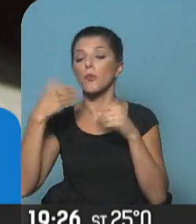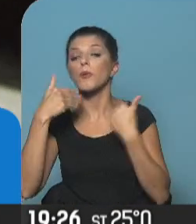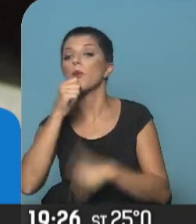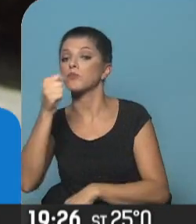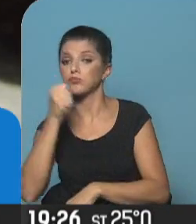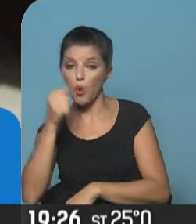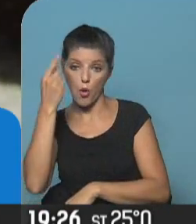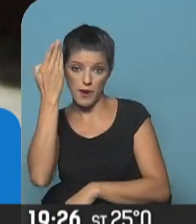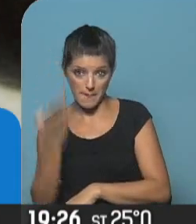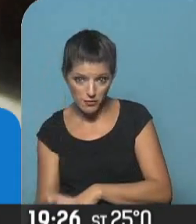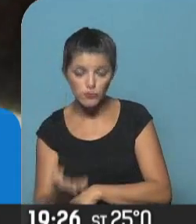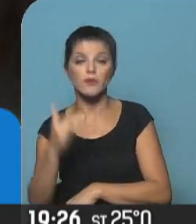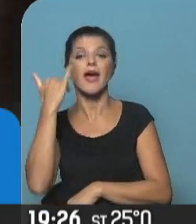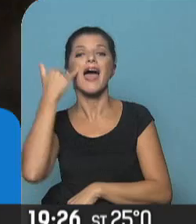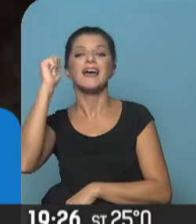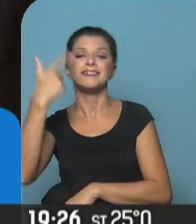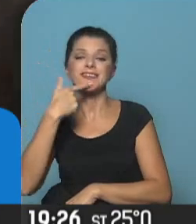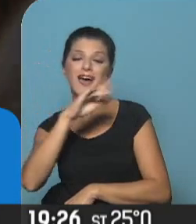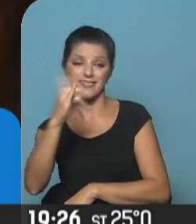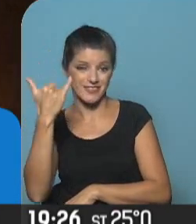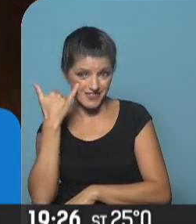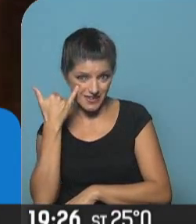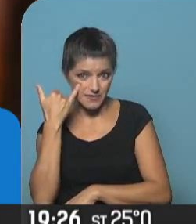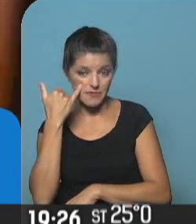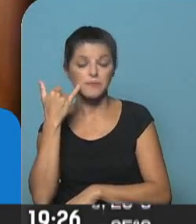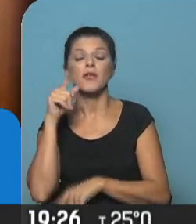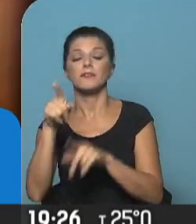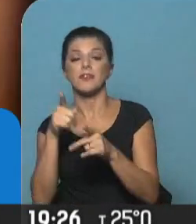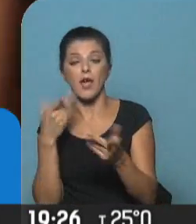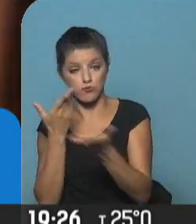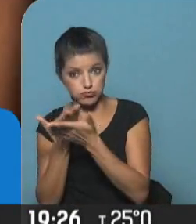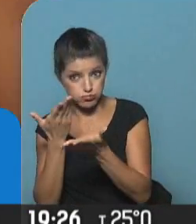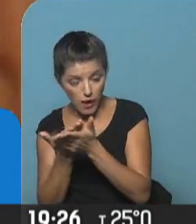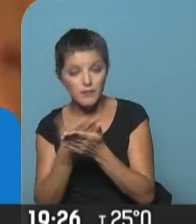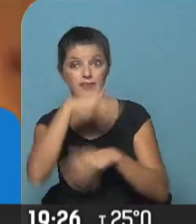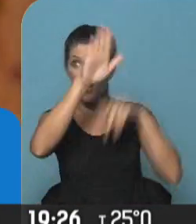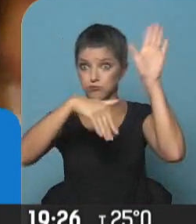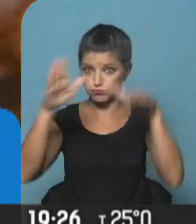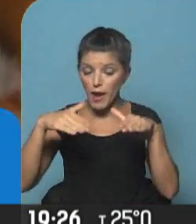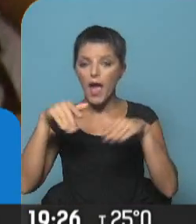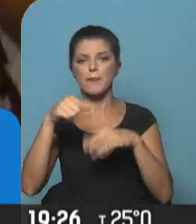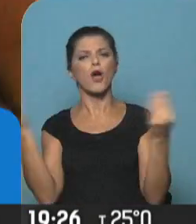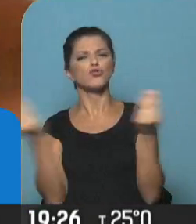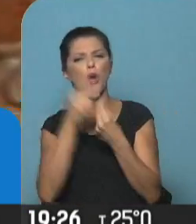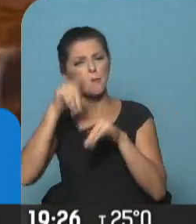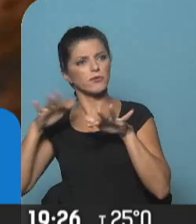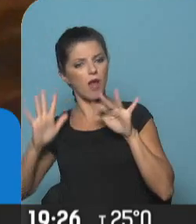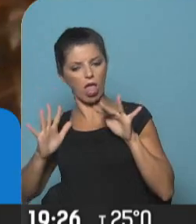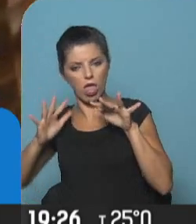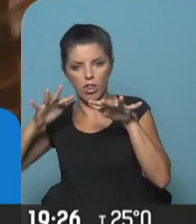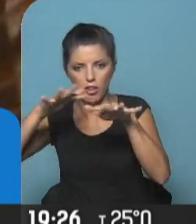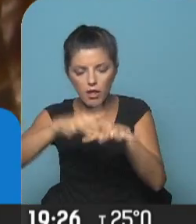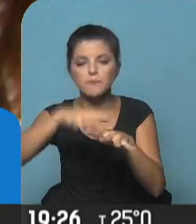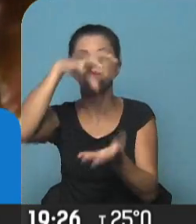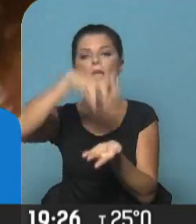los organizadores de Yasky en nuestro móvil. Todas las personas se acercan a la puerta del Congreso, allí con sus velas prendidas, y van a marchar rumbo